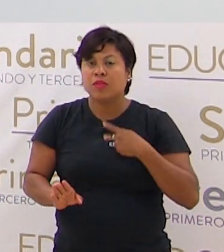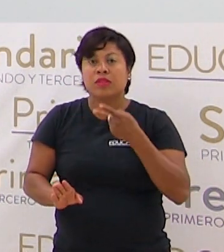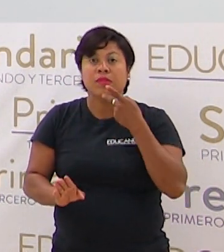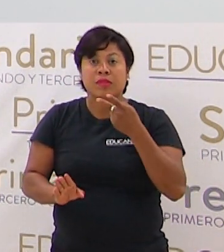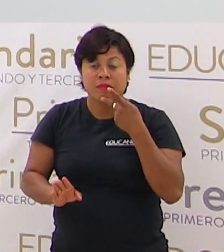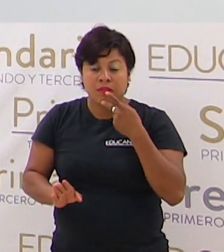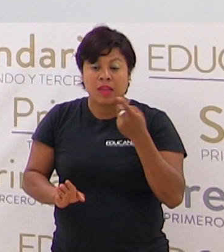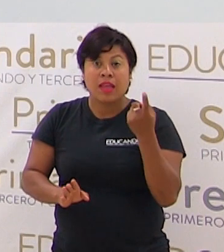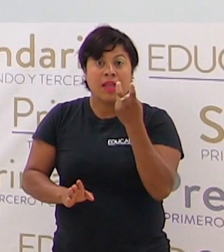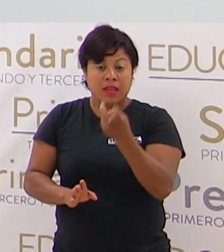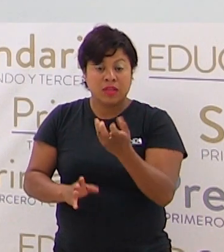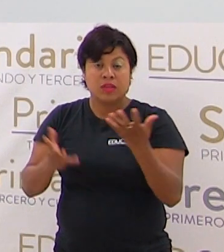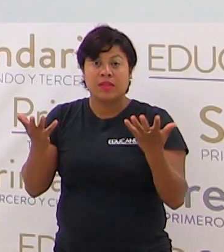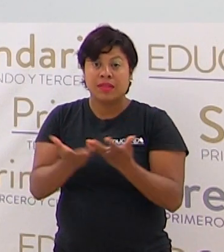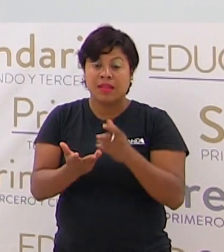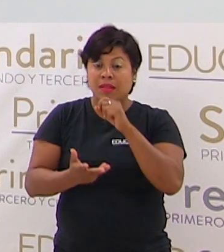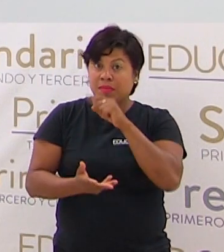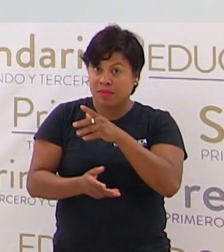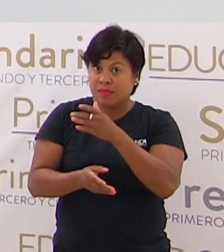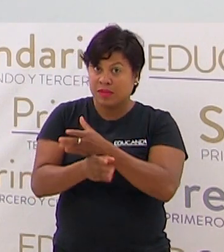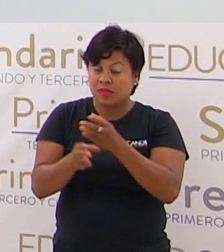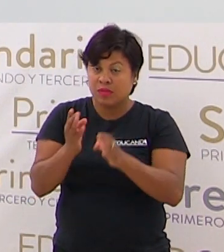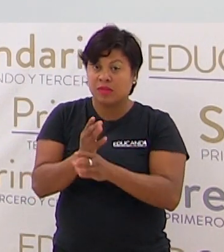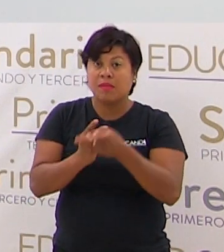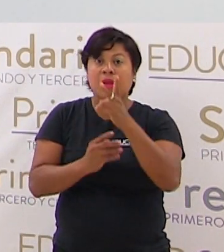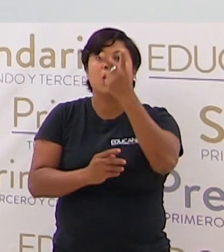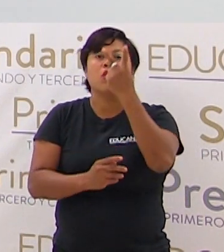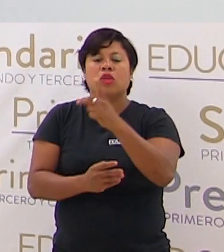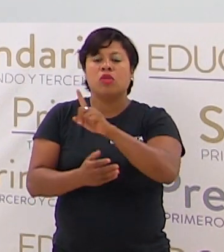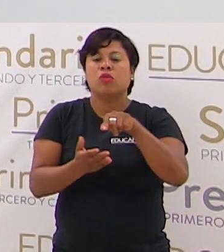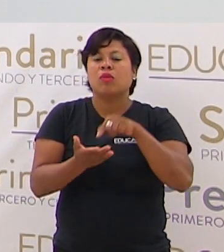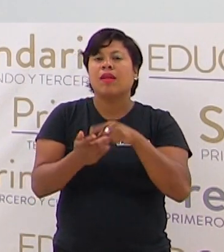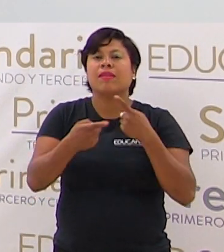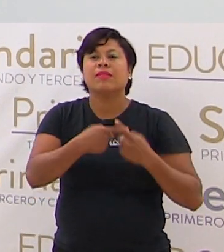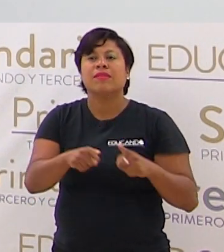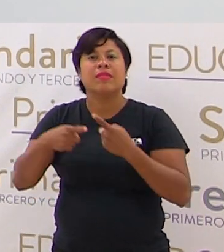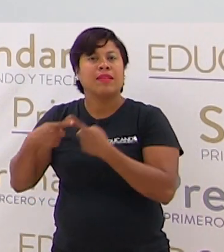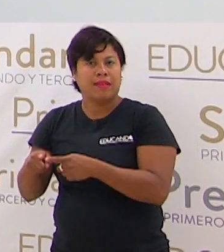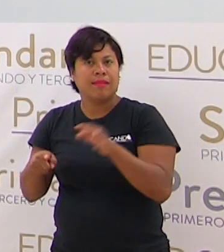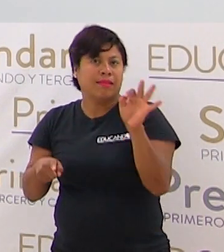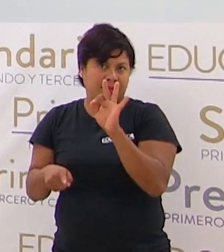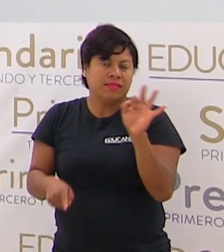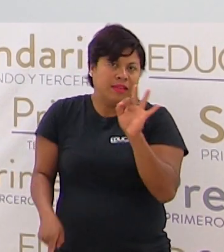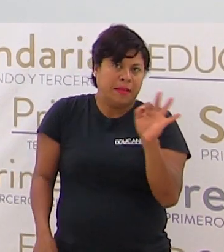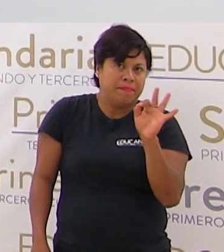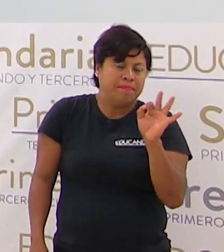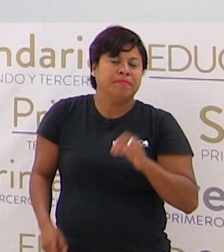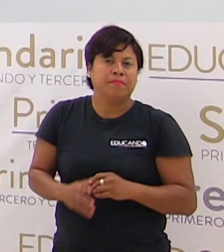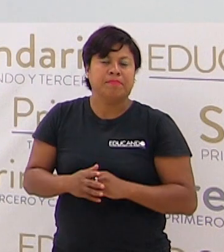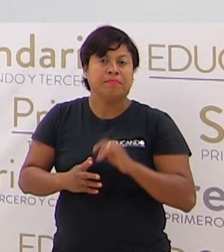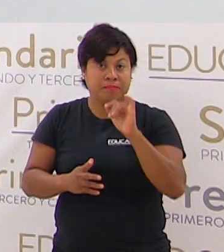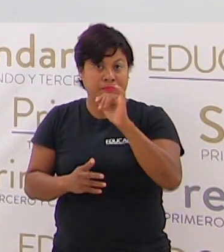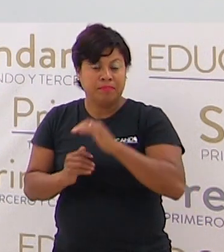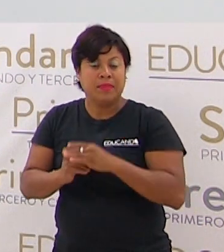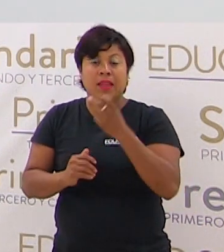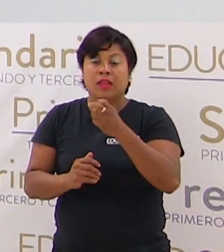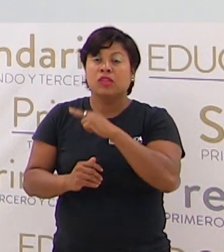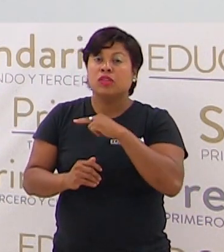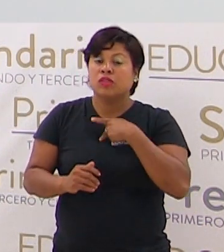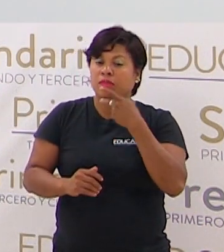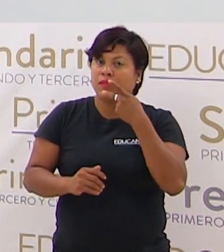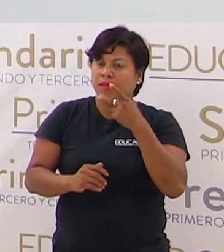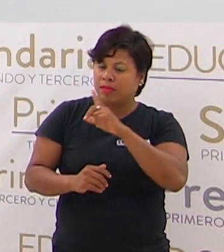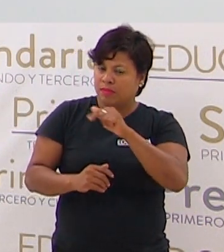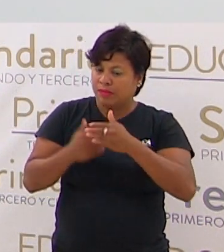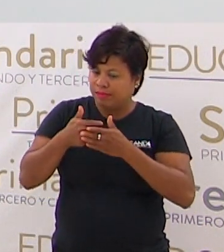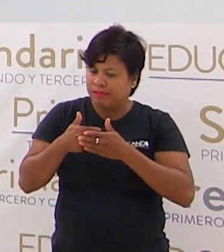hablando que se realiza la misma acción, pero en dos lugares diferentes, posiblemente. ¿Bien? Y vamos a hablar de eso